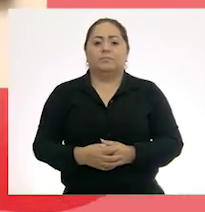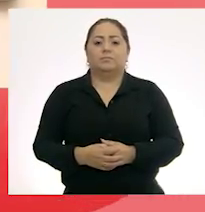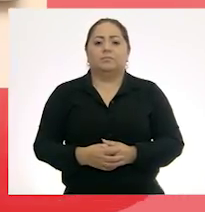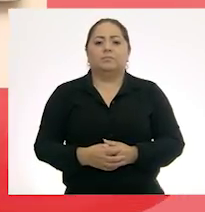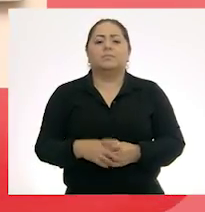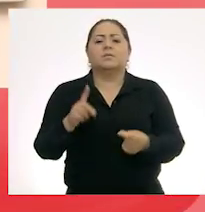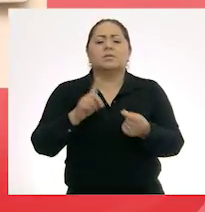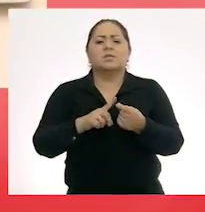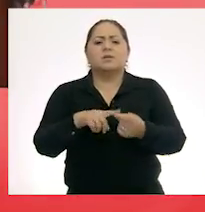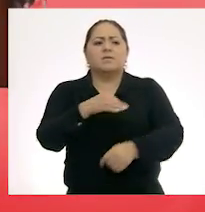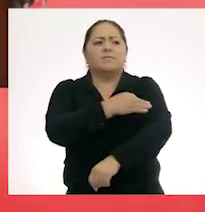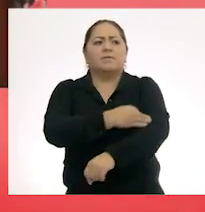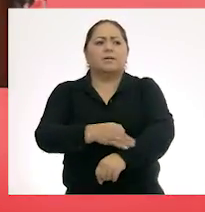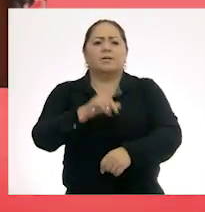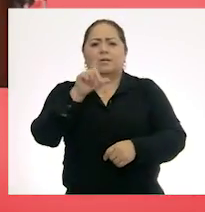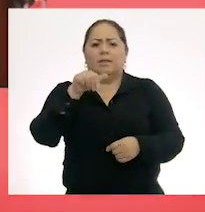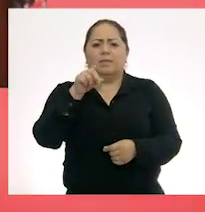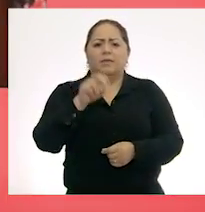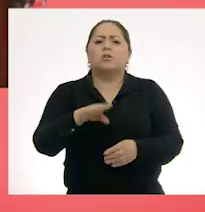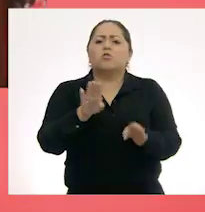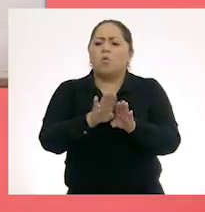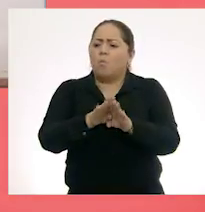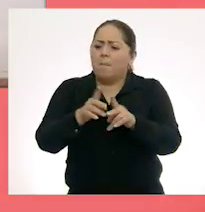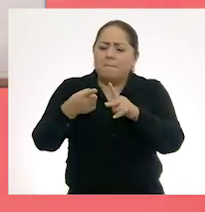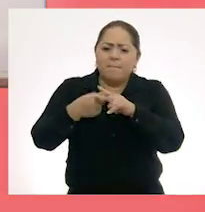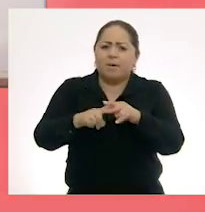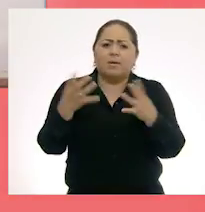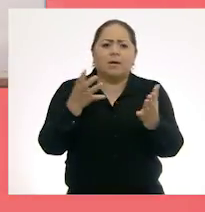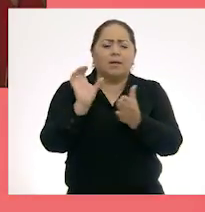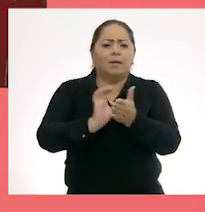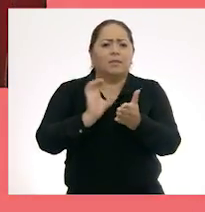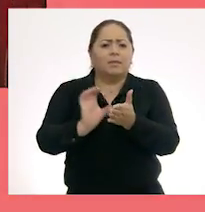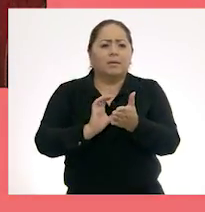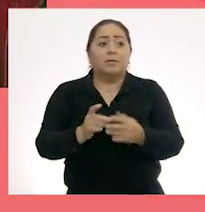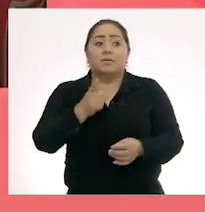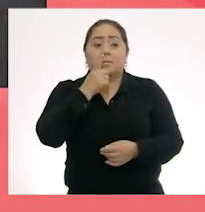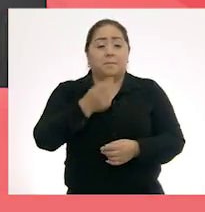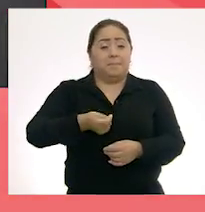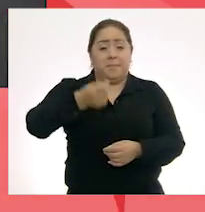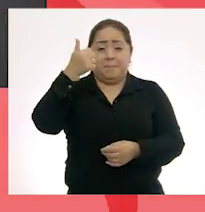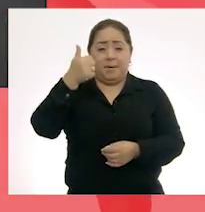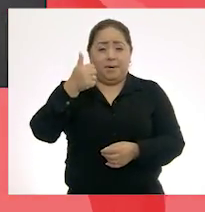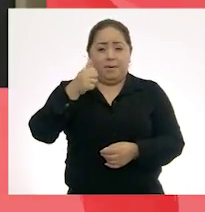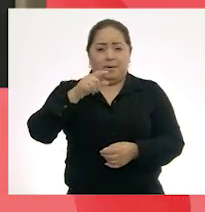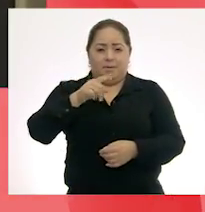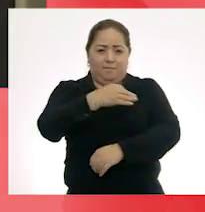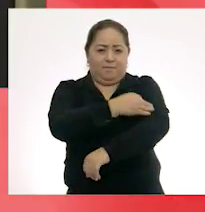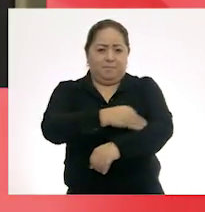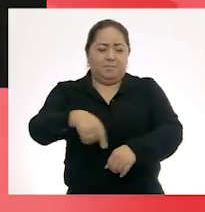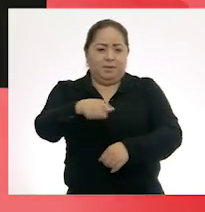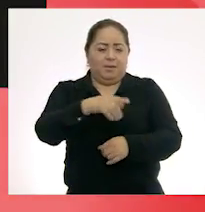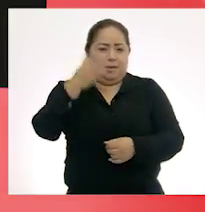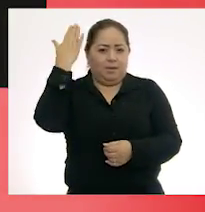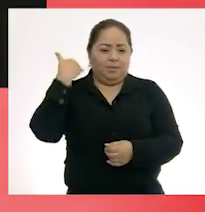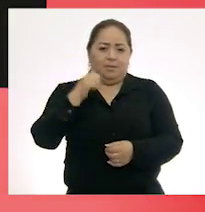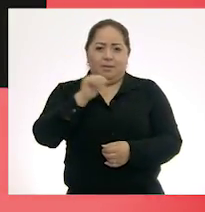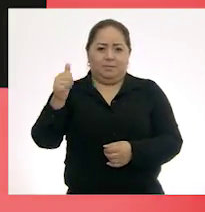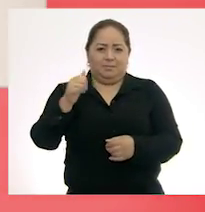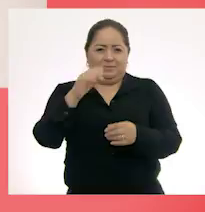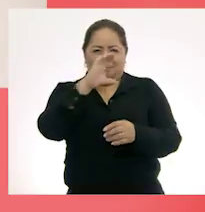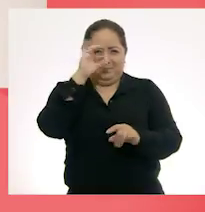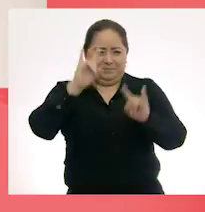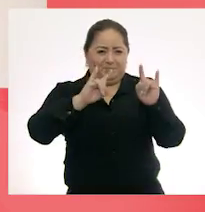¿Quién es la familia Landín y cómo es que empezaron a hacer calendarios? El primer dato que tenemos de la familia dedicada a las artes